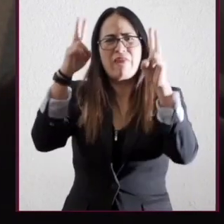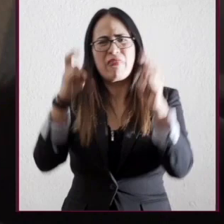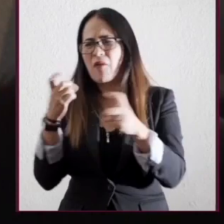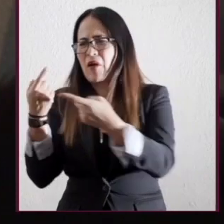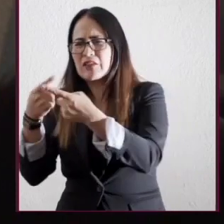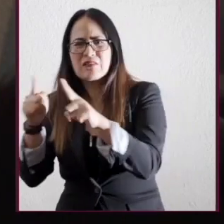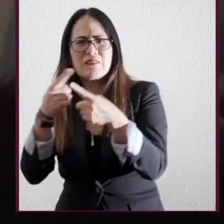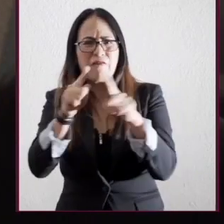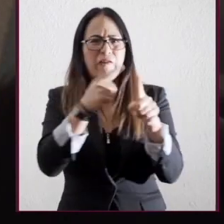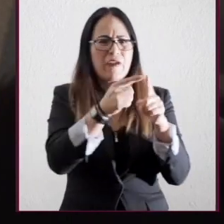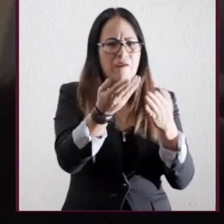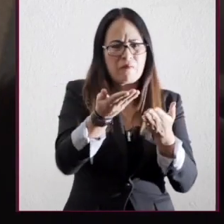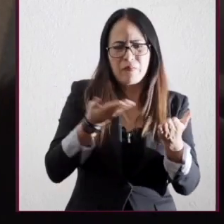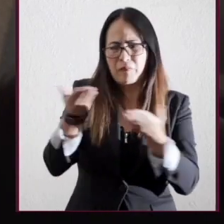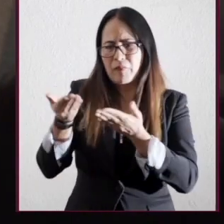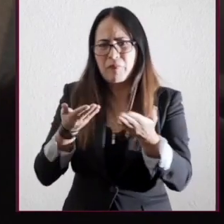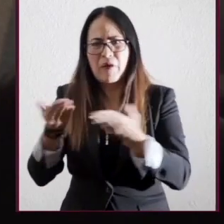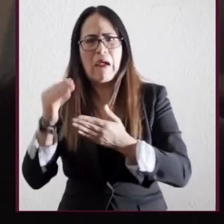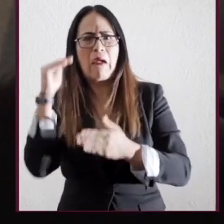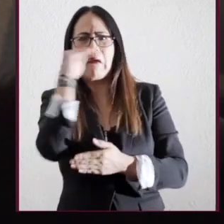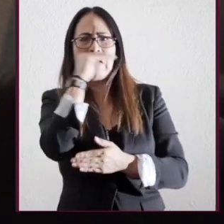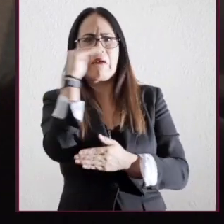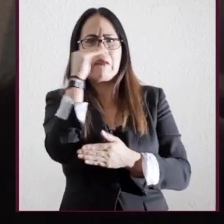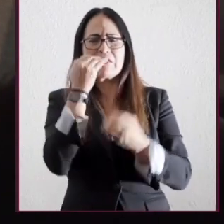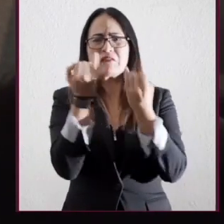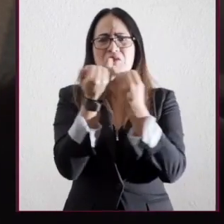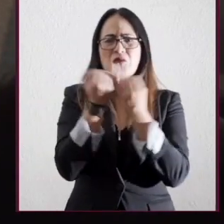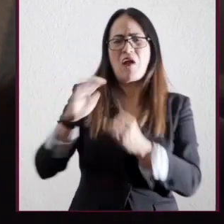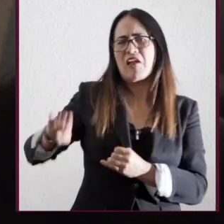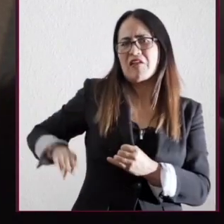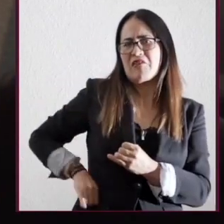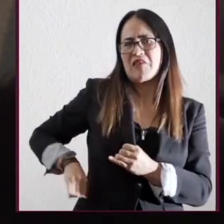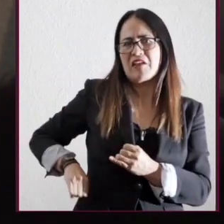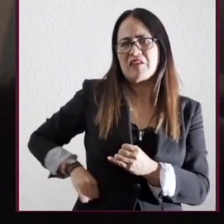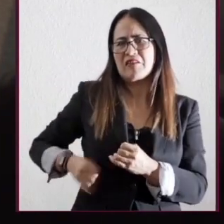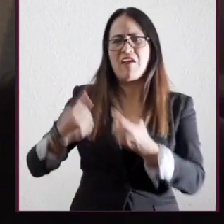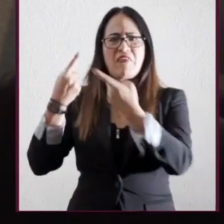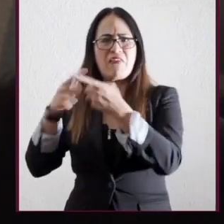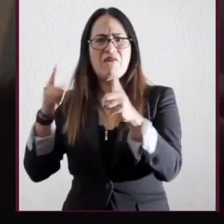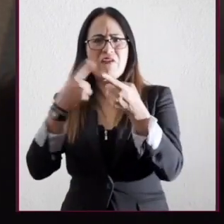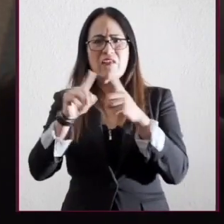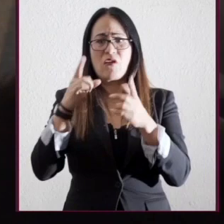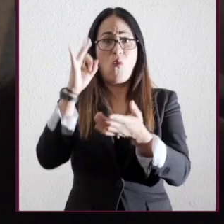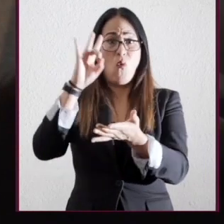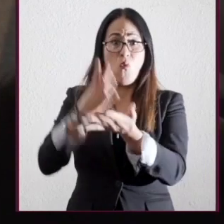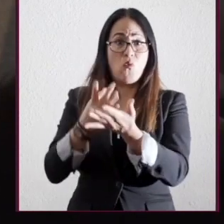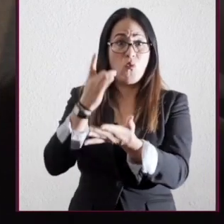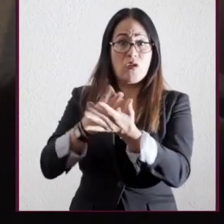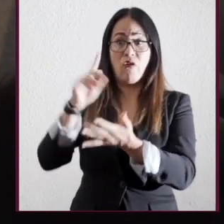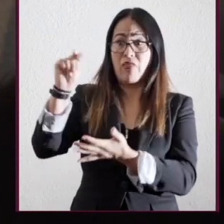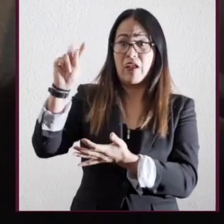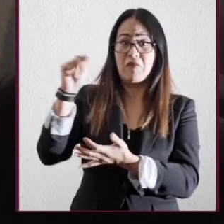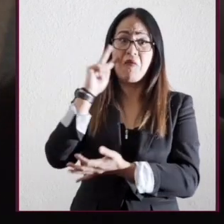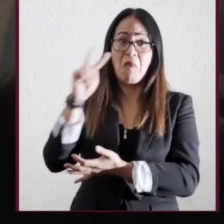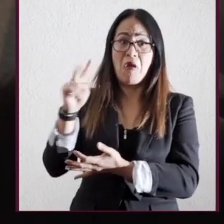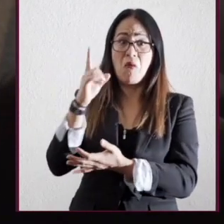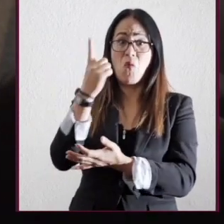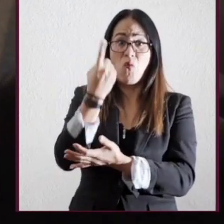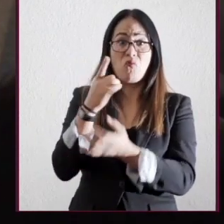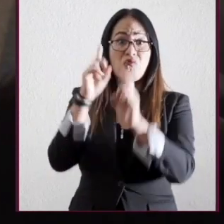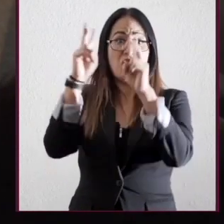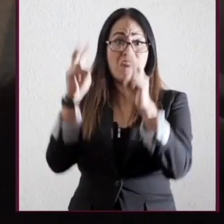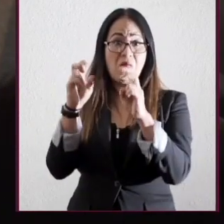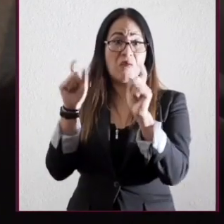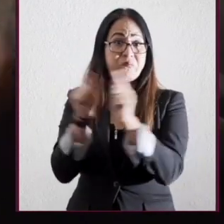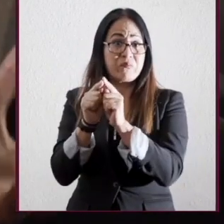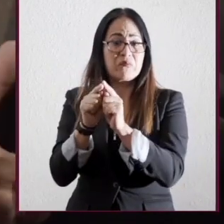variados, que sean gratuitos, que sean mucho más interesantes y mucho más diversos que lo que nos puede ofrecer la televisión.